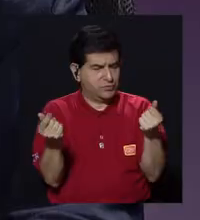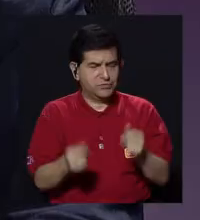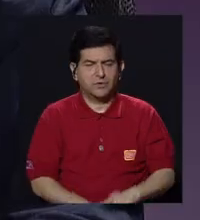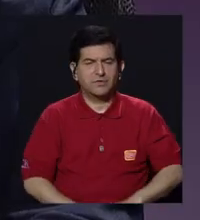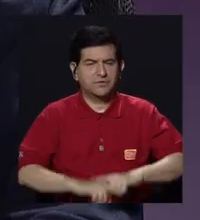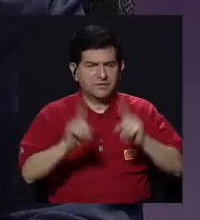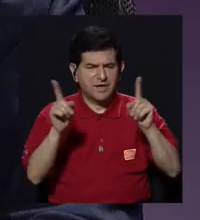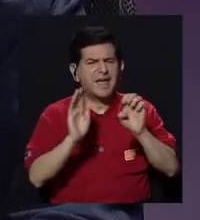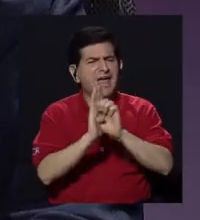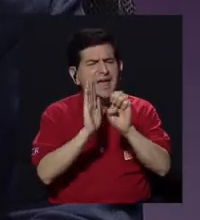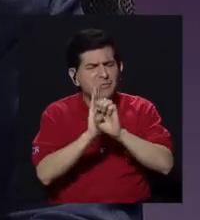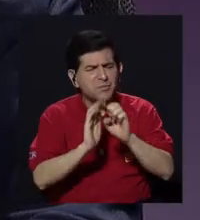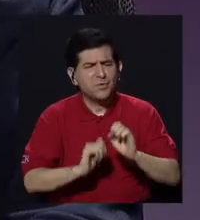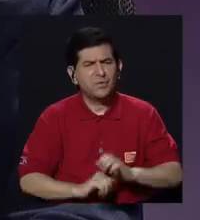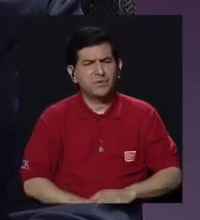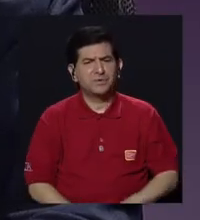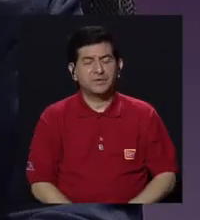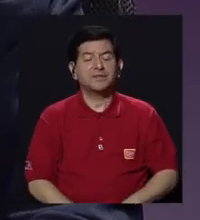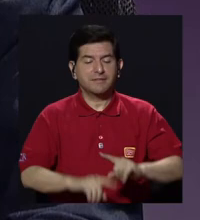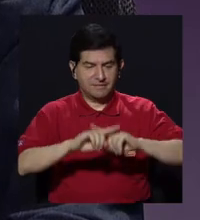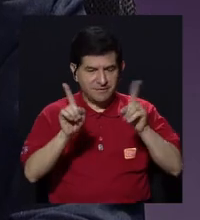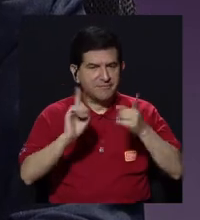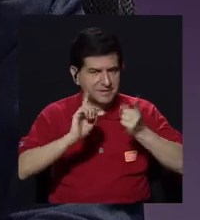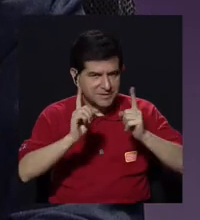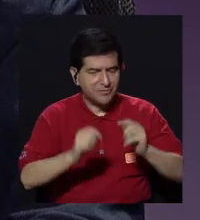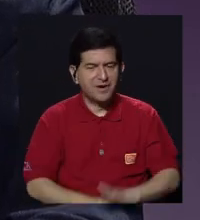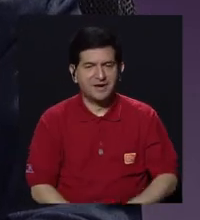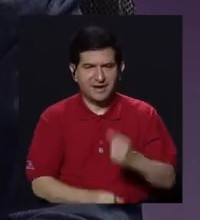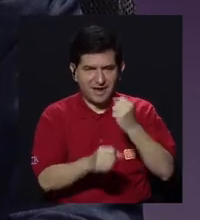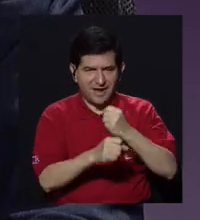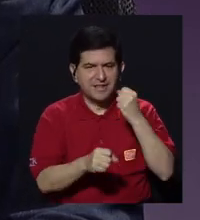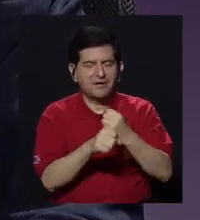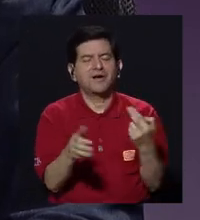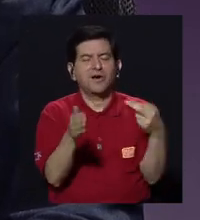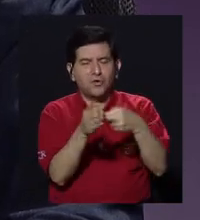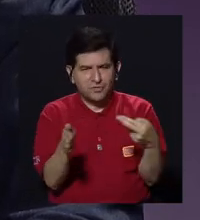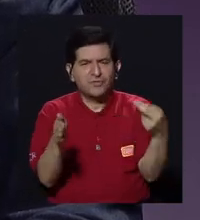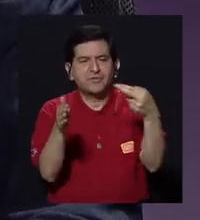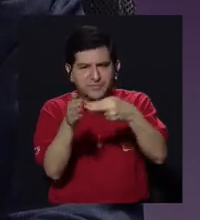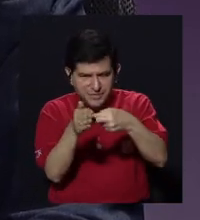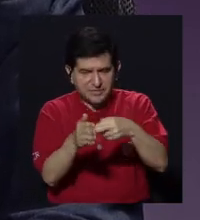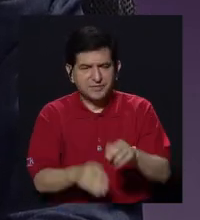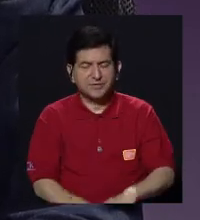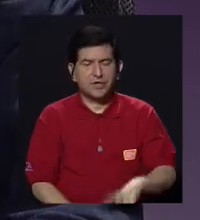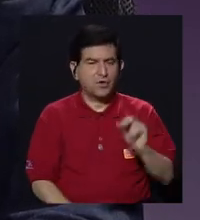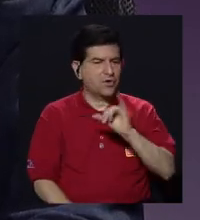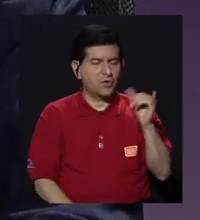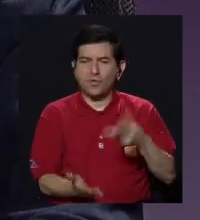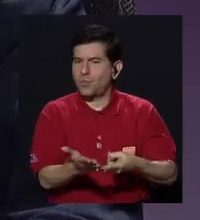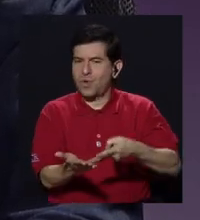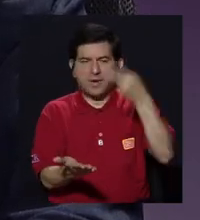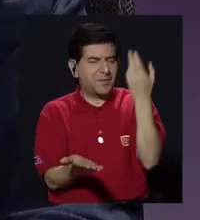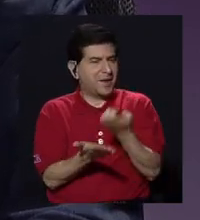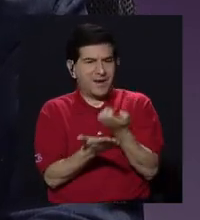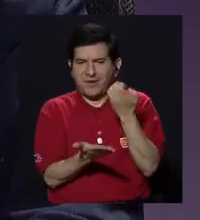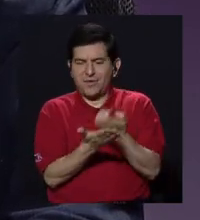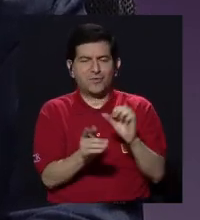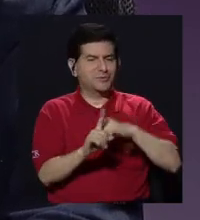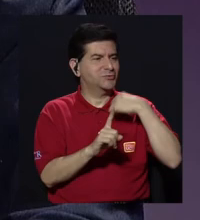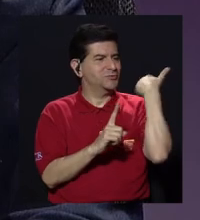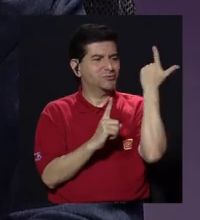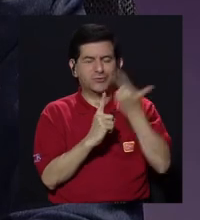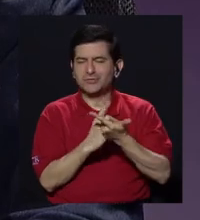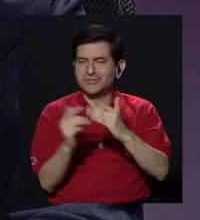productivo, con una diferencia: el trabajo reproductivo no tiene el mismo valor económico ni social de la comunidad.